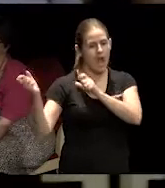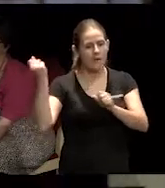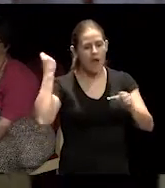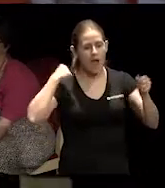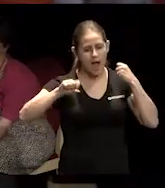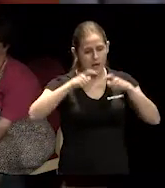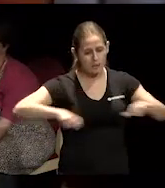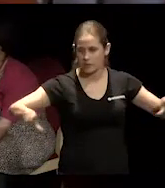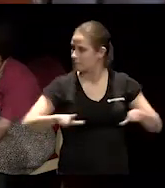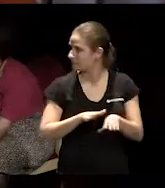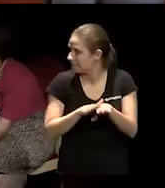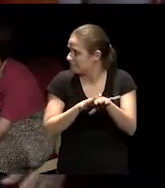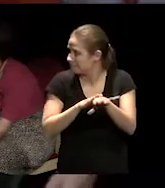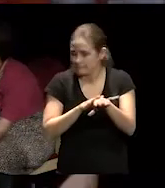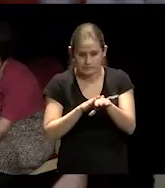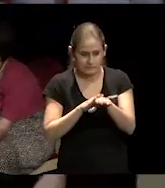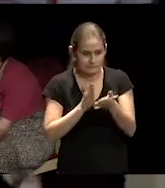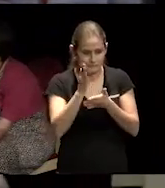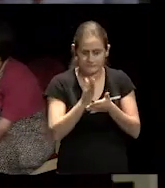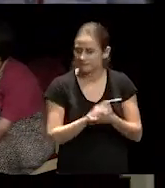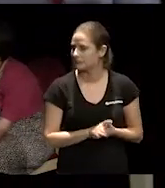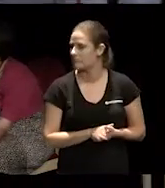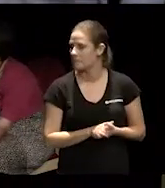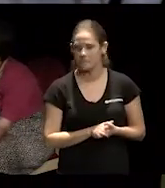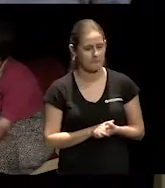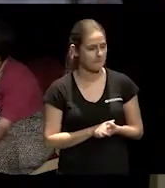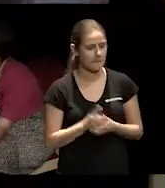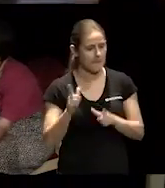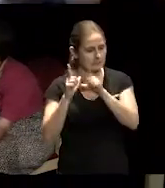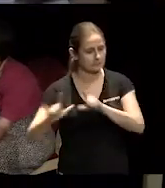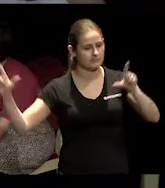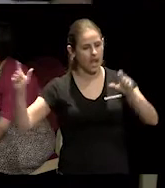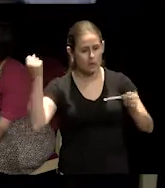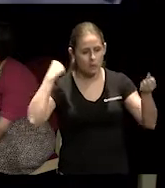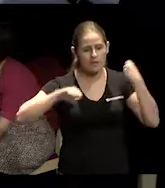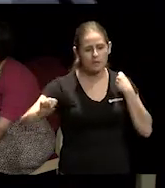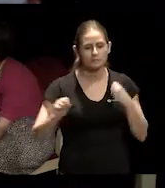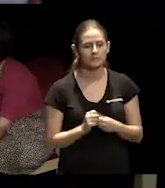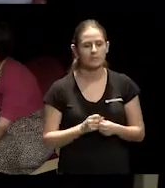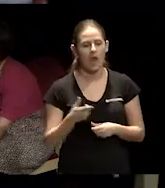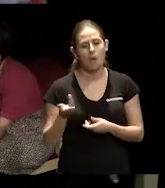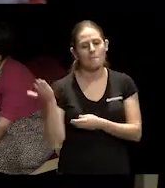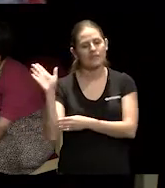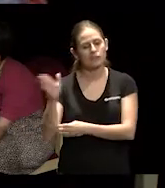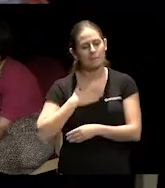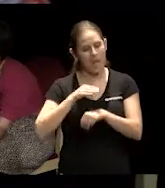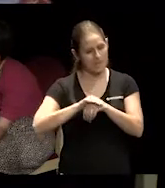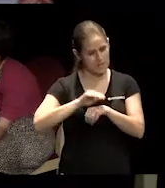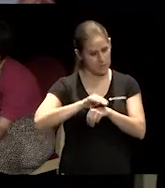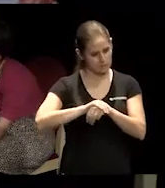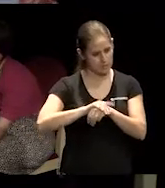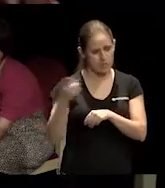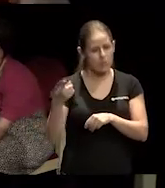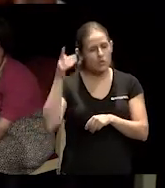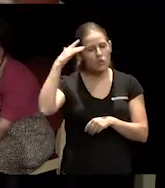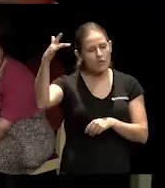madre! Vale. Esta es una de las actuaciones. Os presento un amigo que hizo Beatrice, un soñador